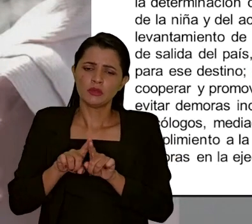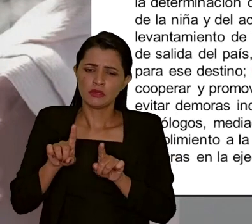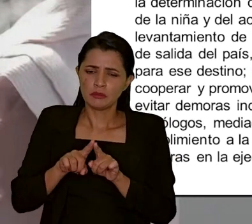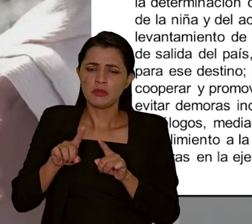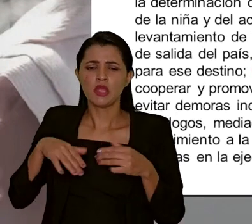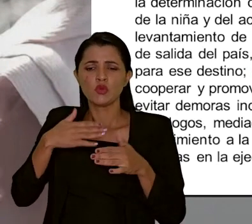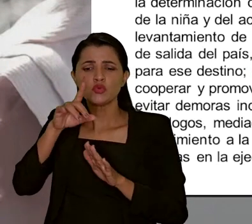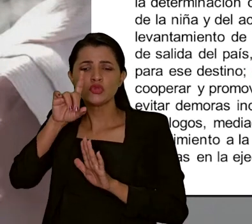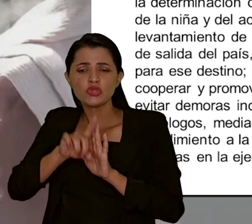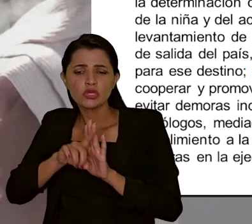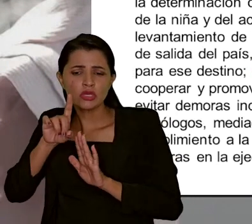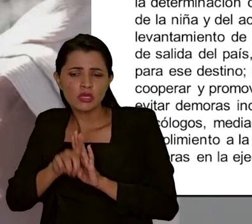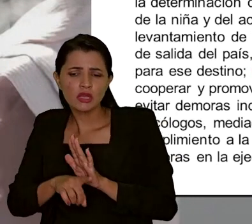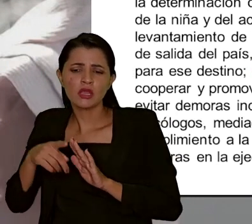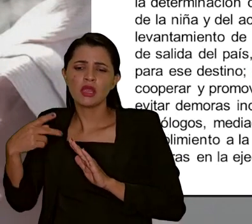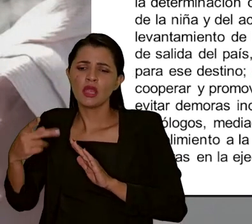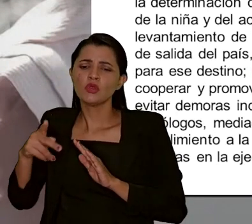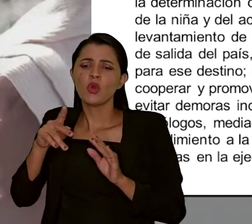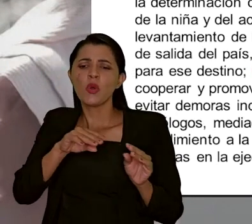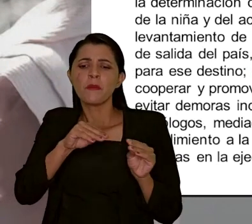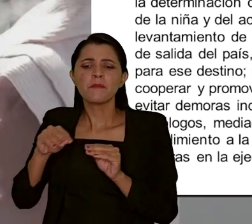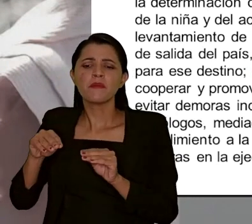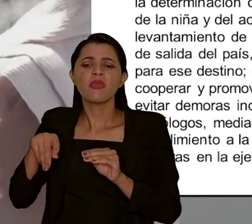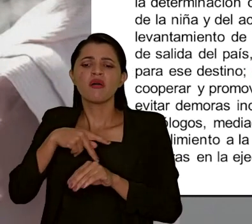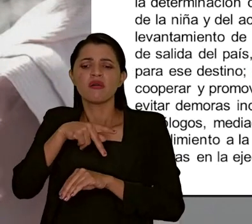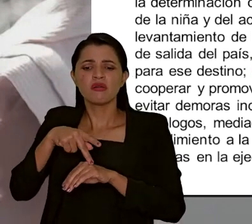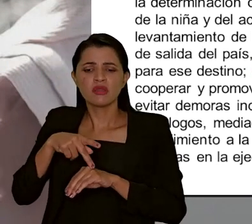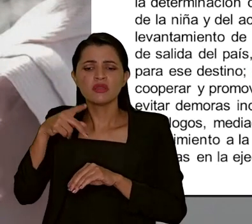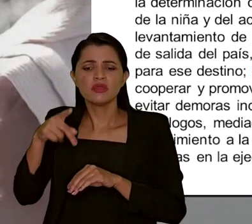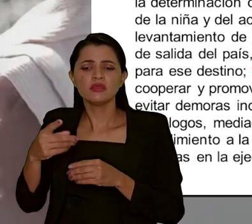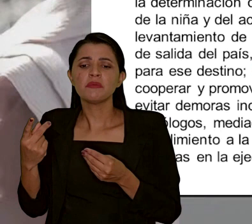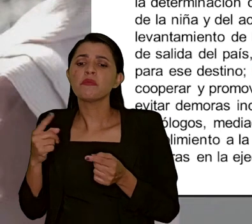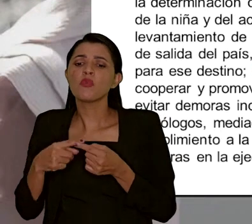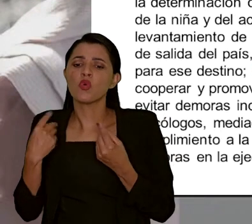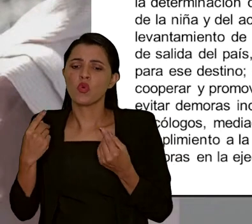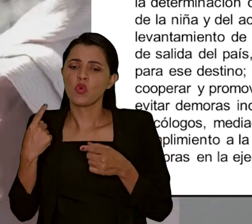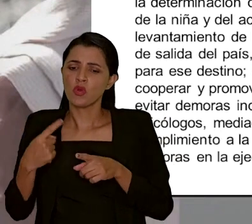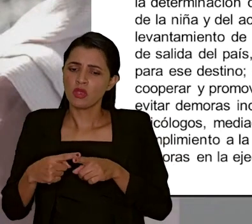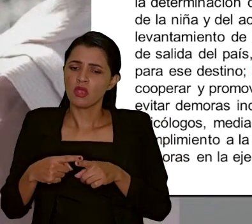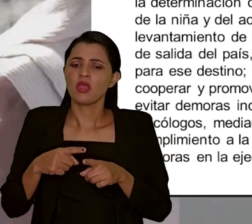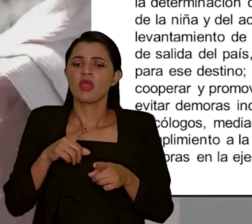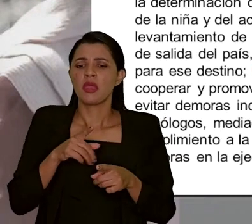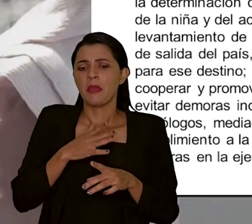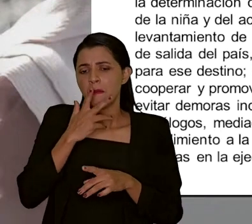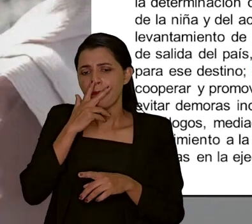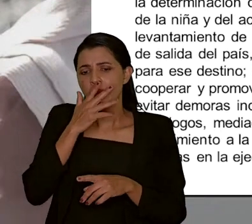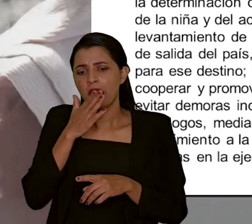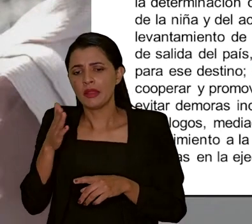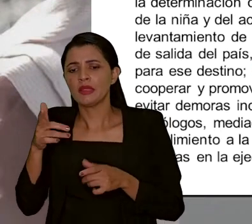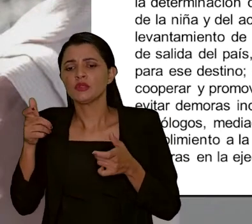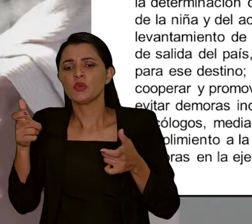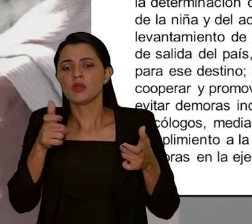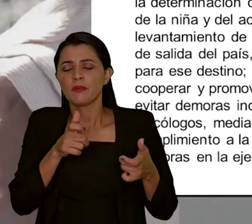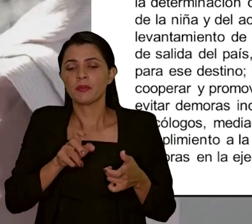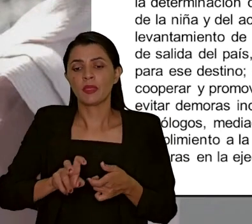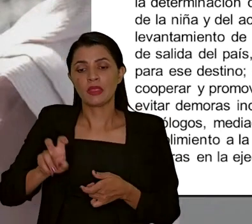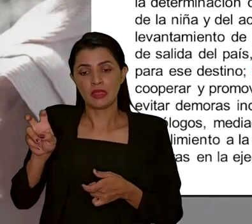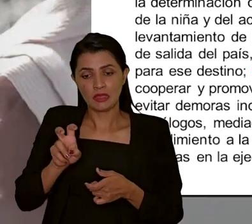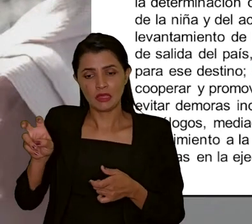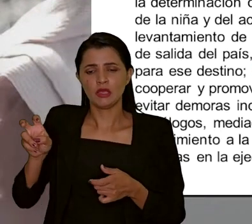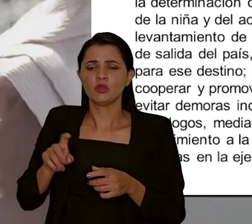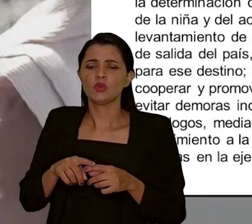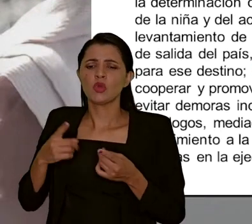salir del país a los efectos del viaje de regreso y para ese destino. Quinto, una exhortación a las partes